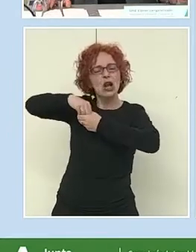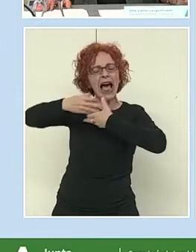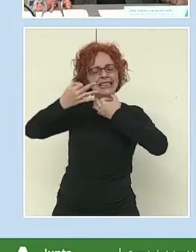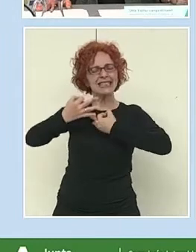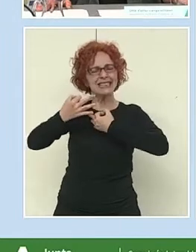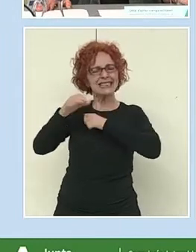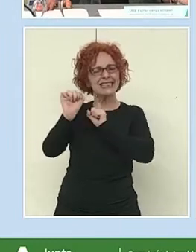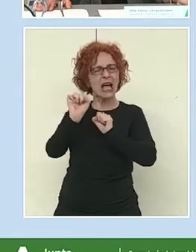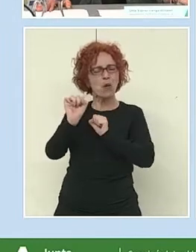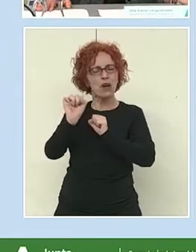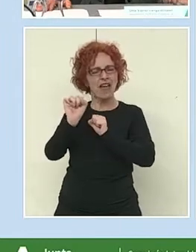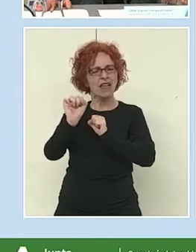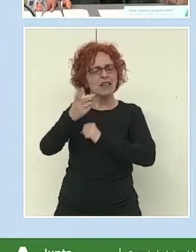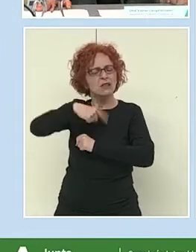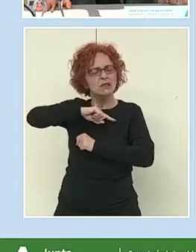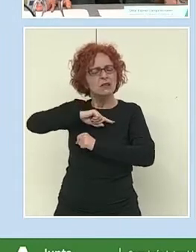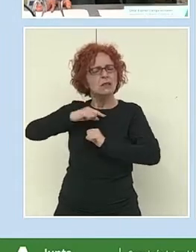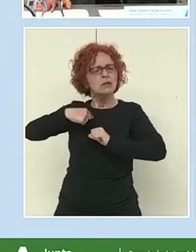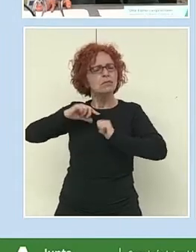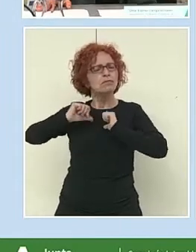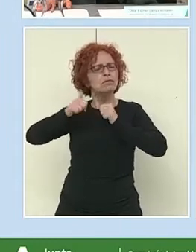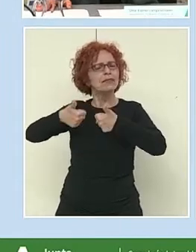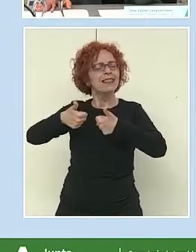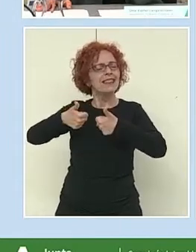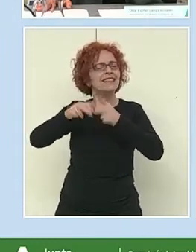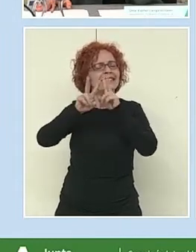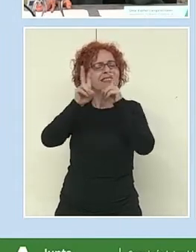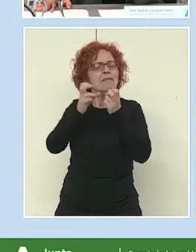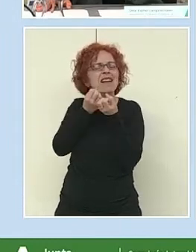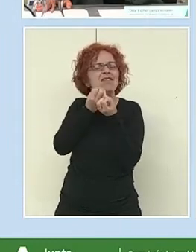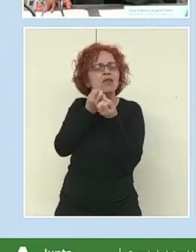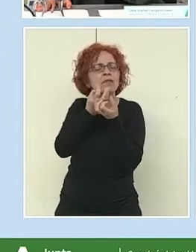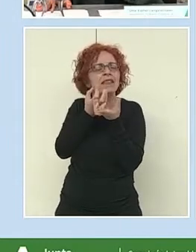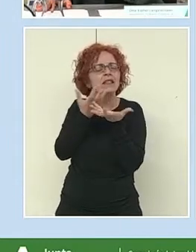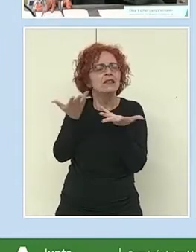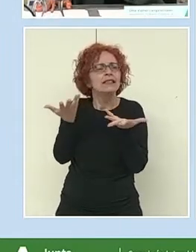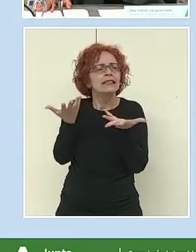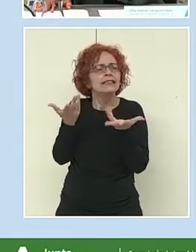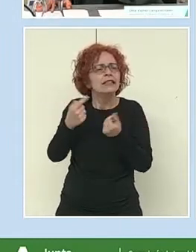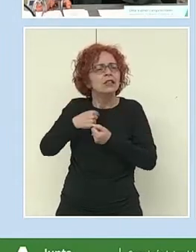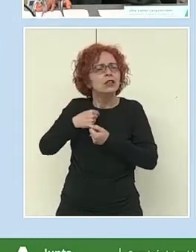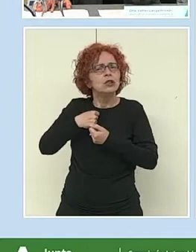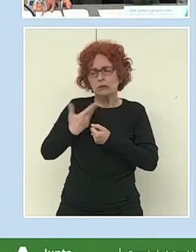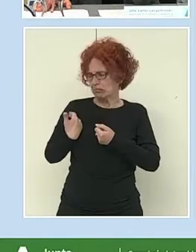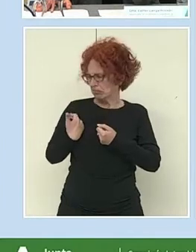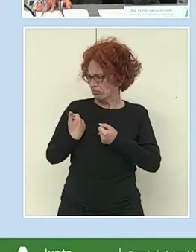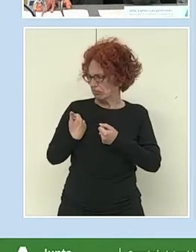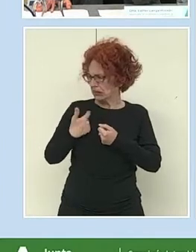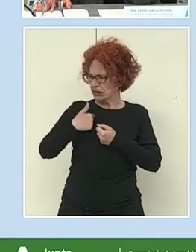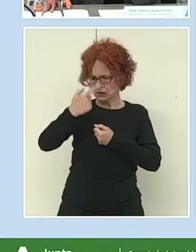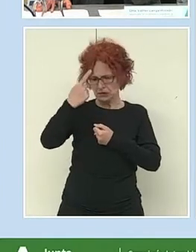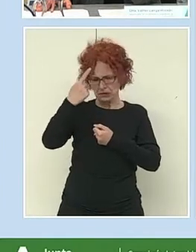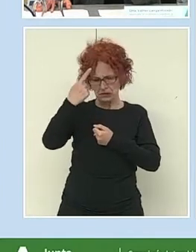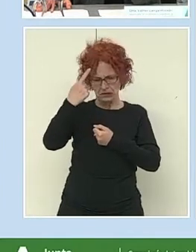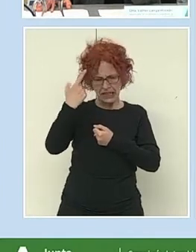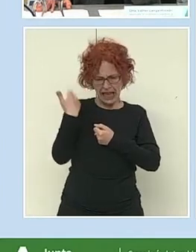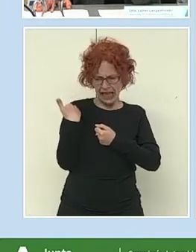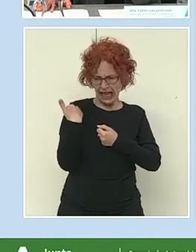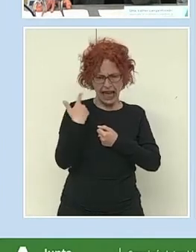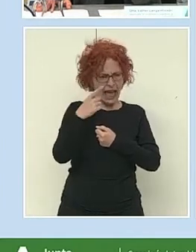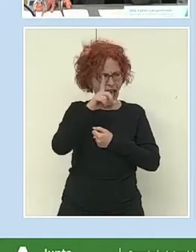contacto con la ciberseguridad o la seguridad de la información, exceptuando el último año que sí estoy desarrollando,